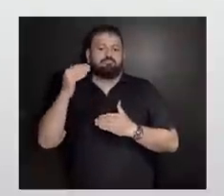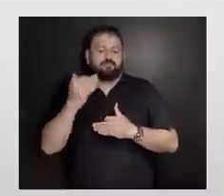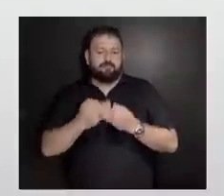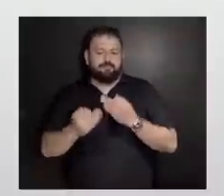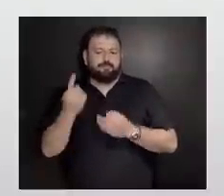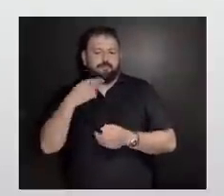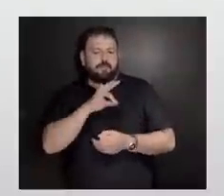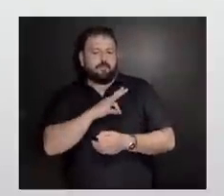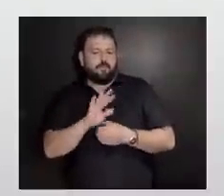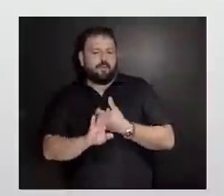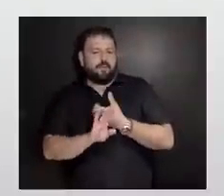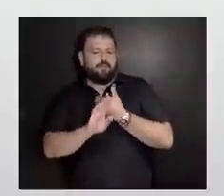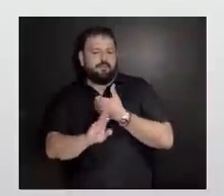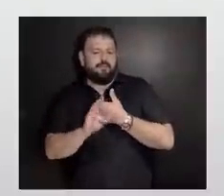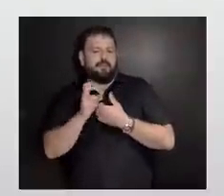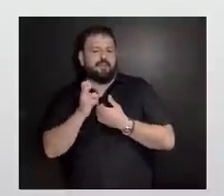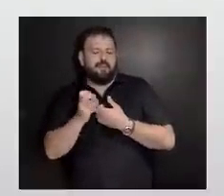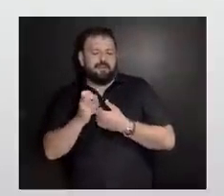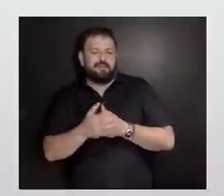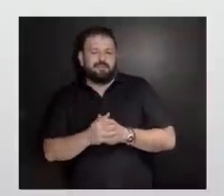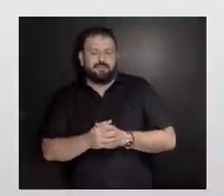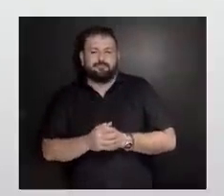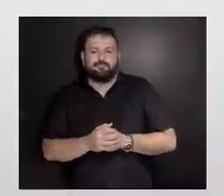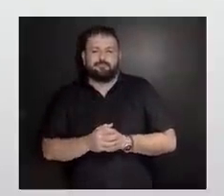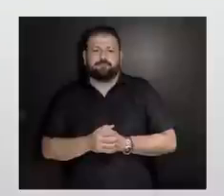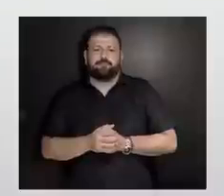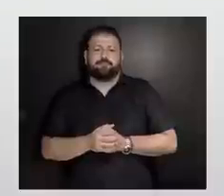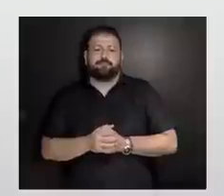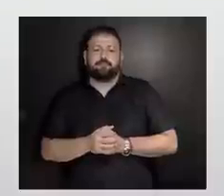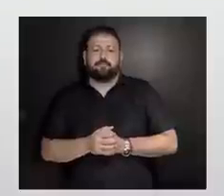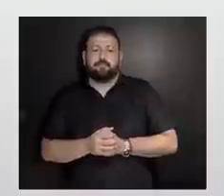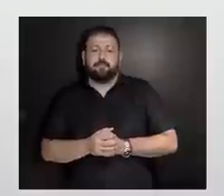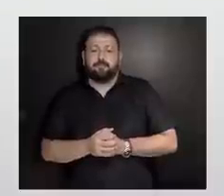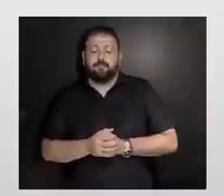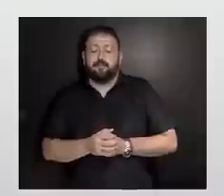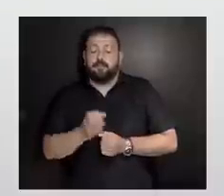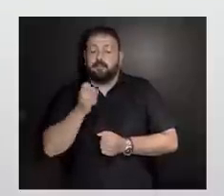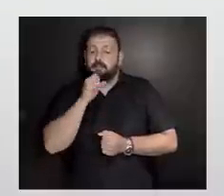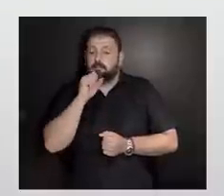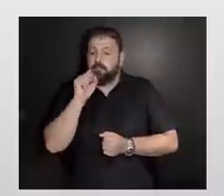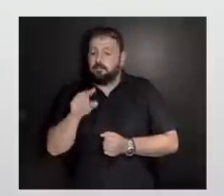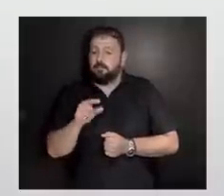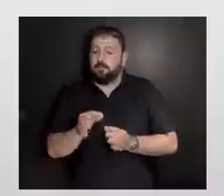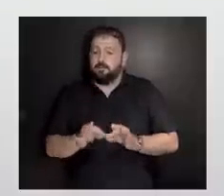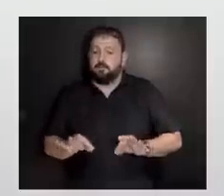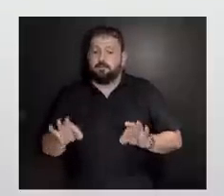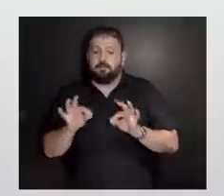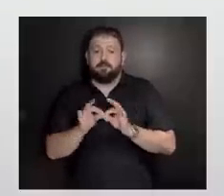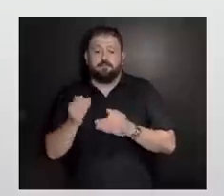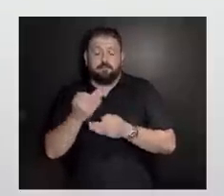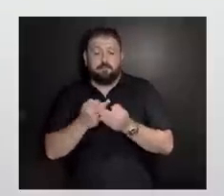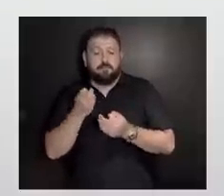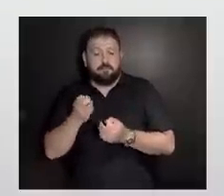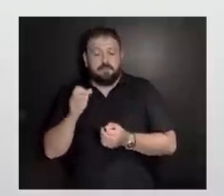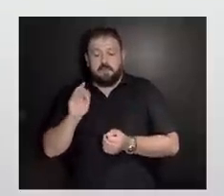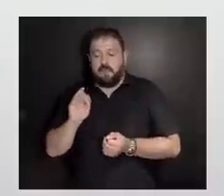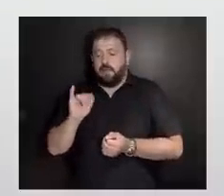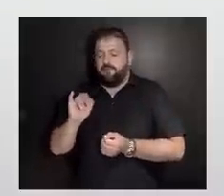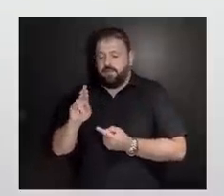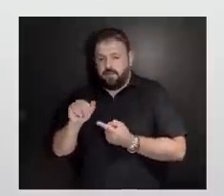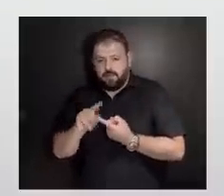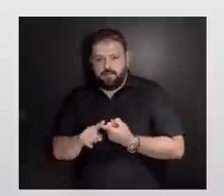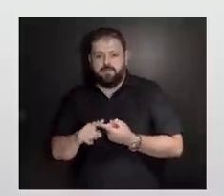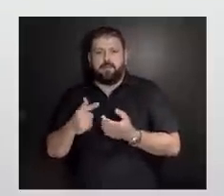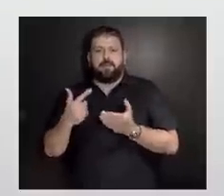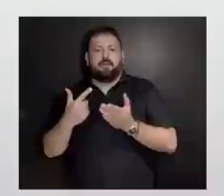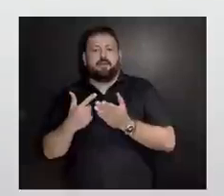Evitar ese tipo de picos que decía Fer. También es importante la fibra, las grasas,